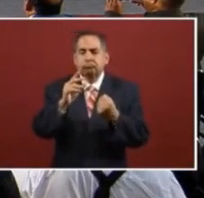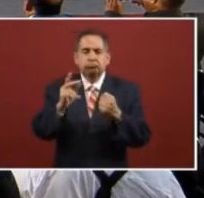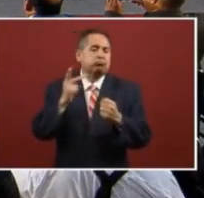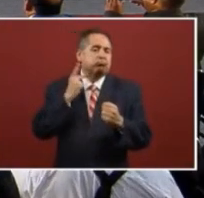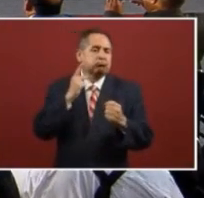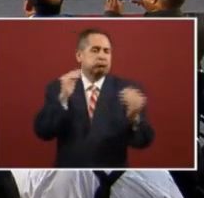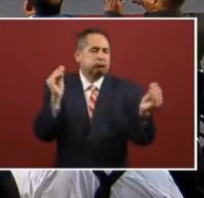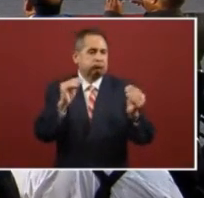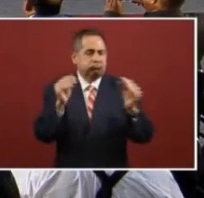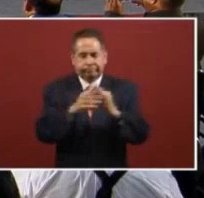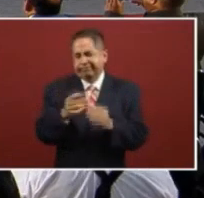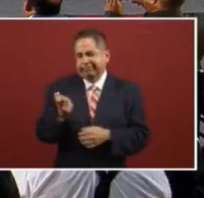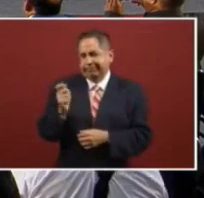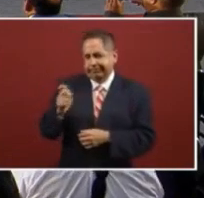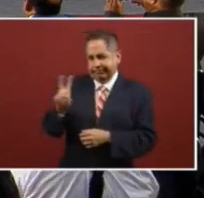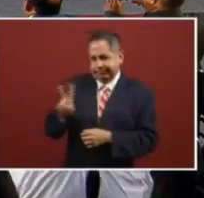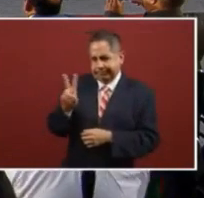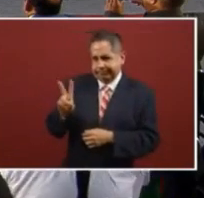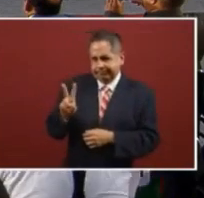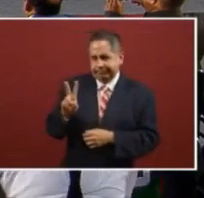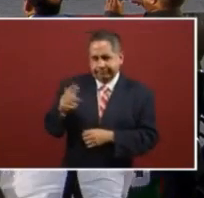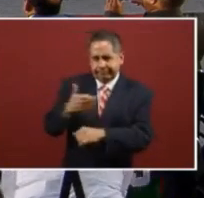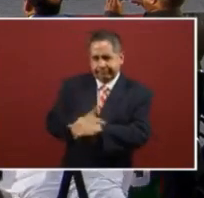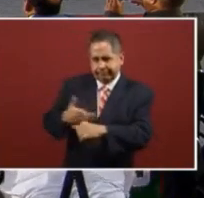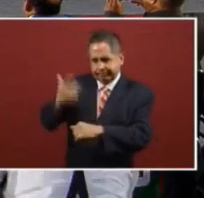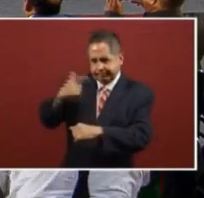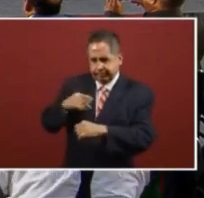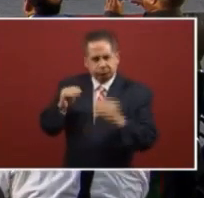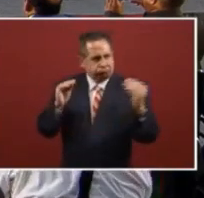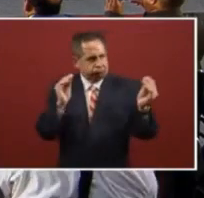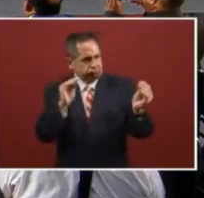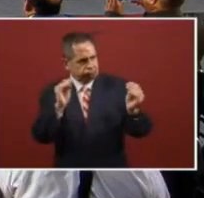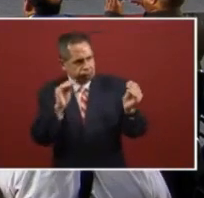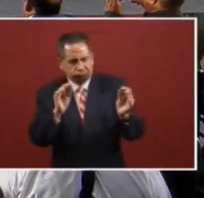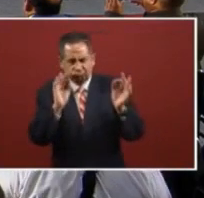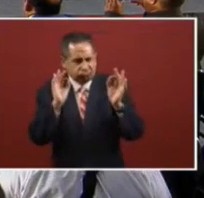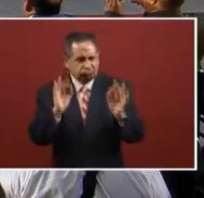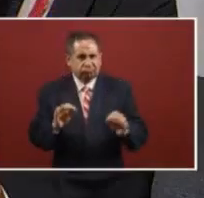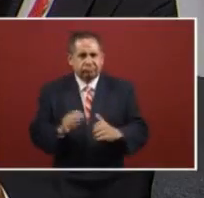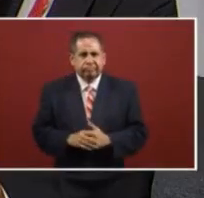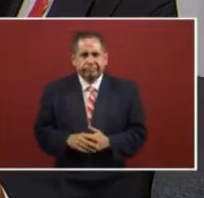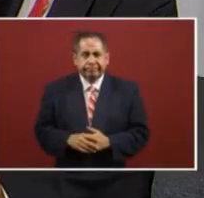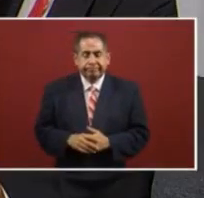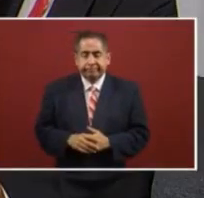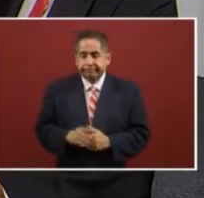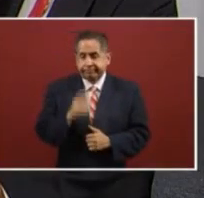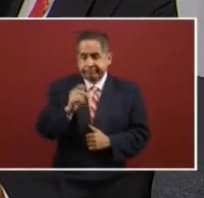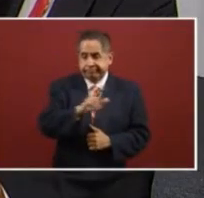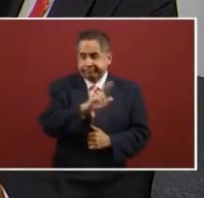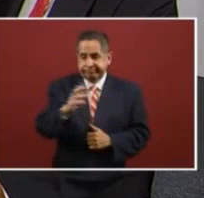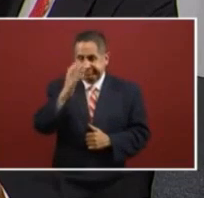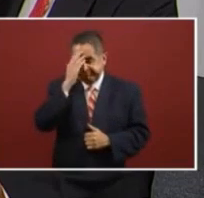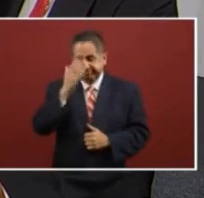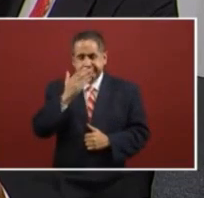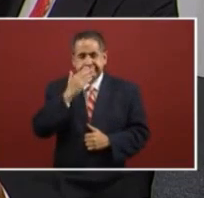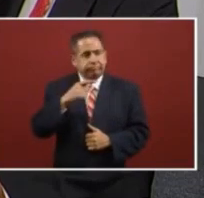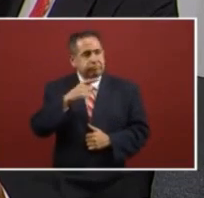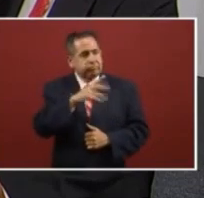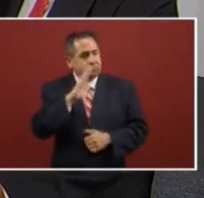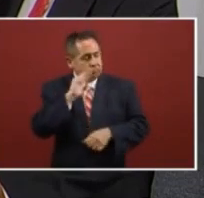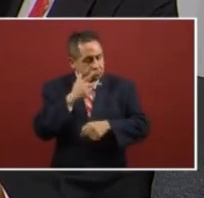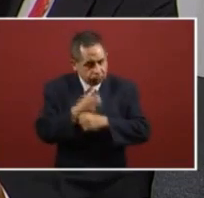el viernes por la tarde-noche, y debo reconocer que hubo